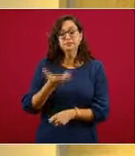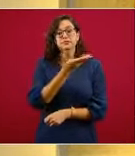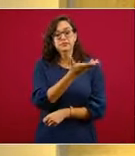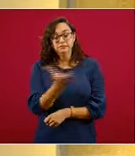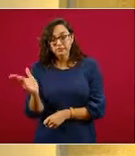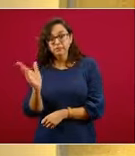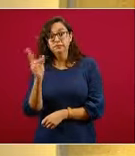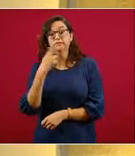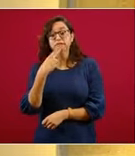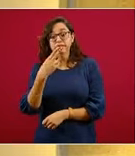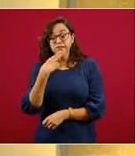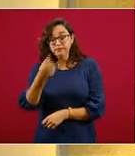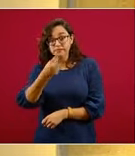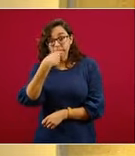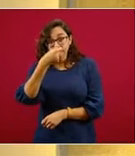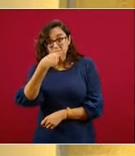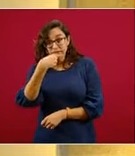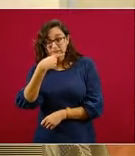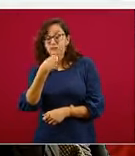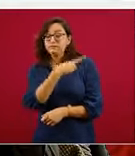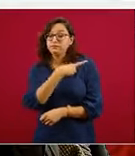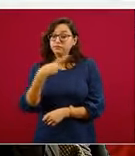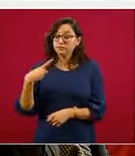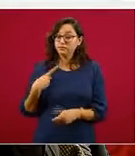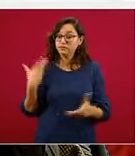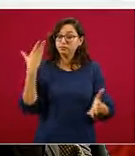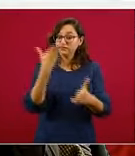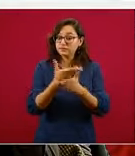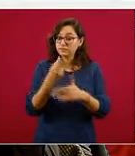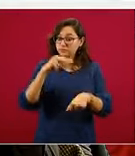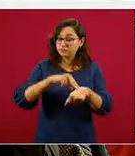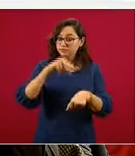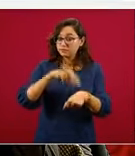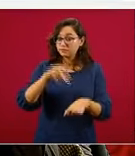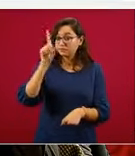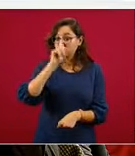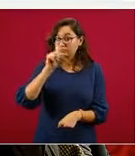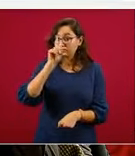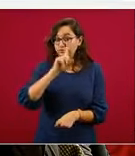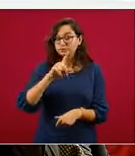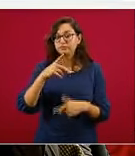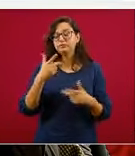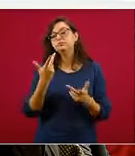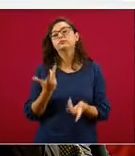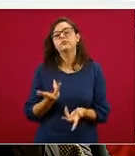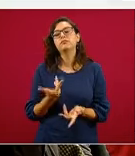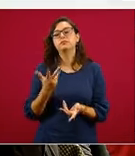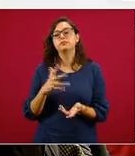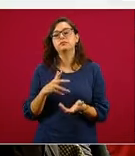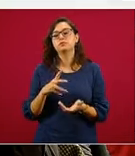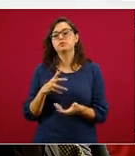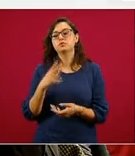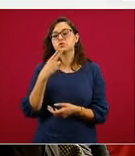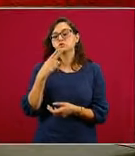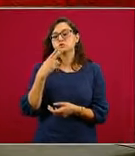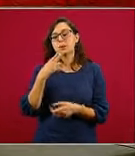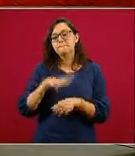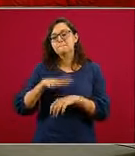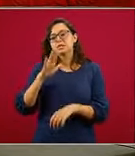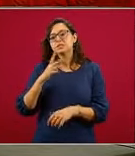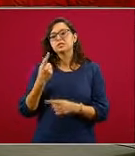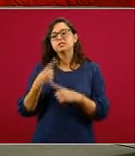benzodiazepina busquen asesoría médica. Sabemos que la consumen más adultos